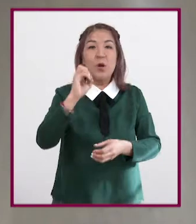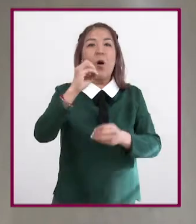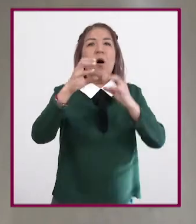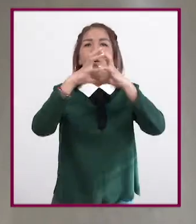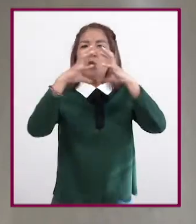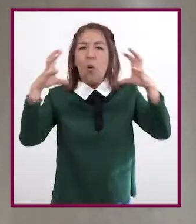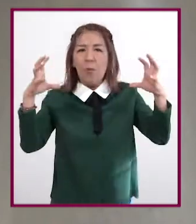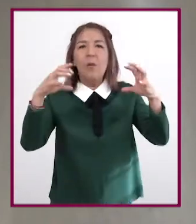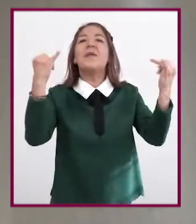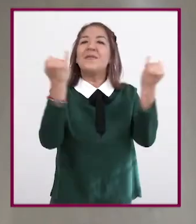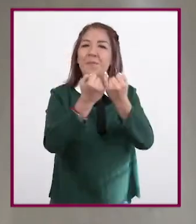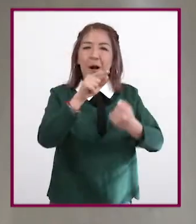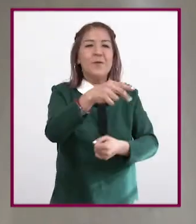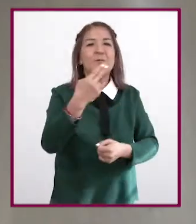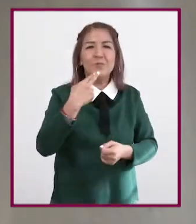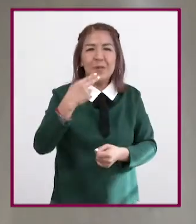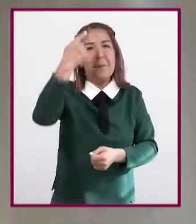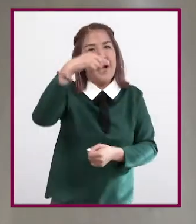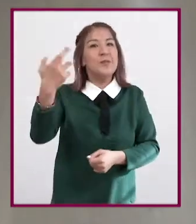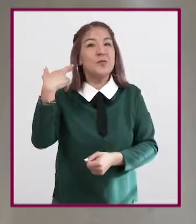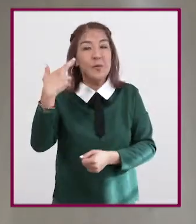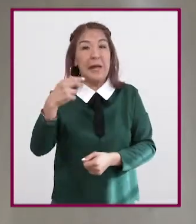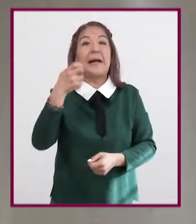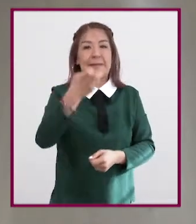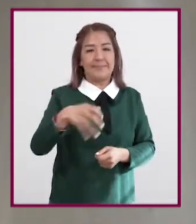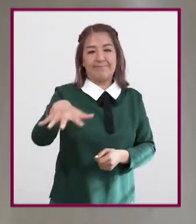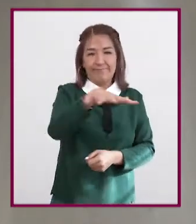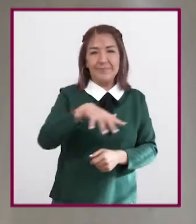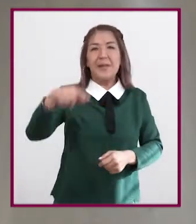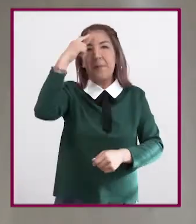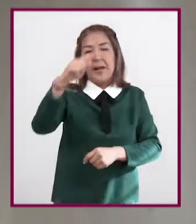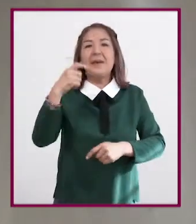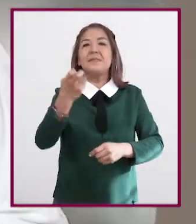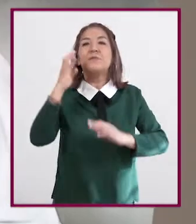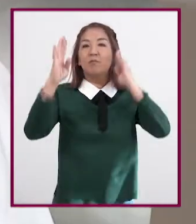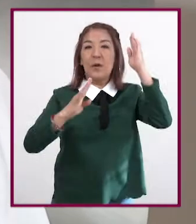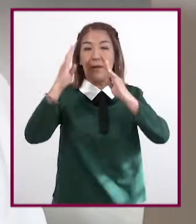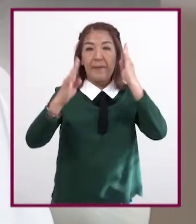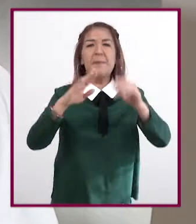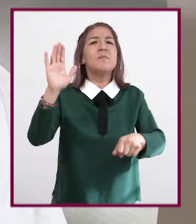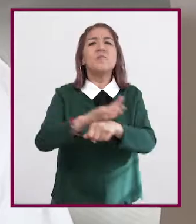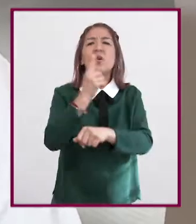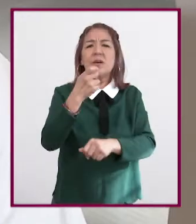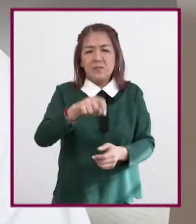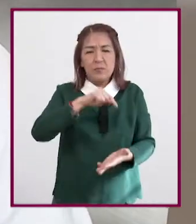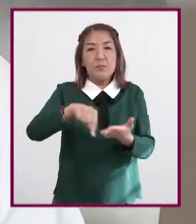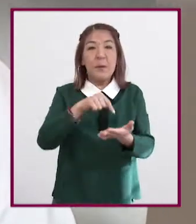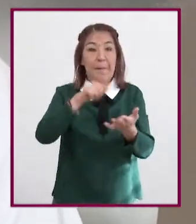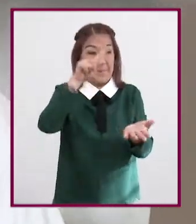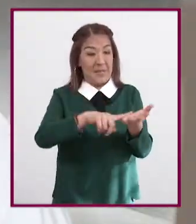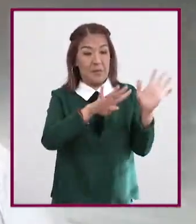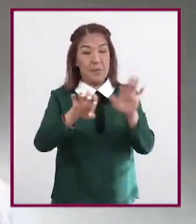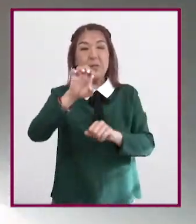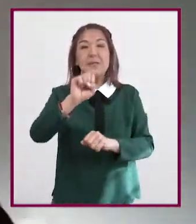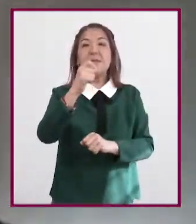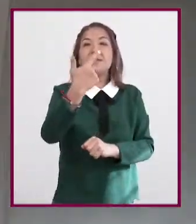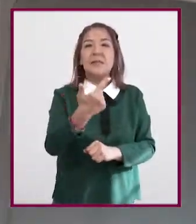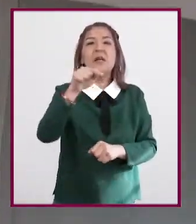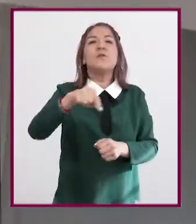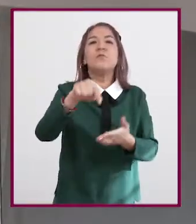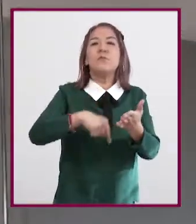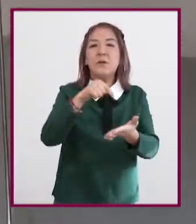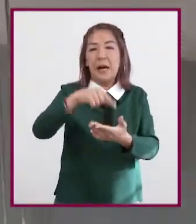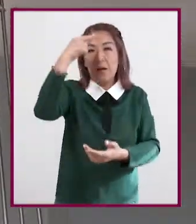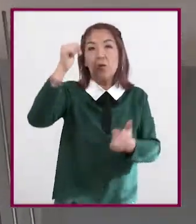Y bueno, esta escultura forma parte del museo porque en 1967 vino una